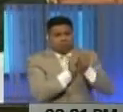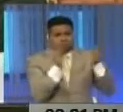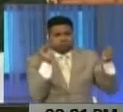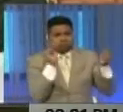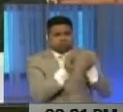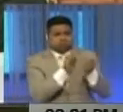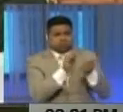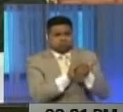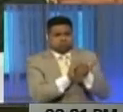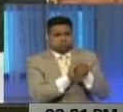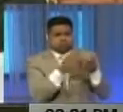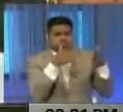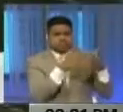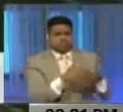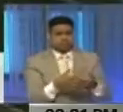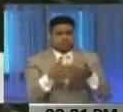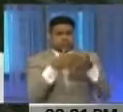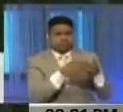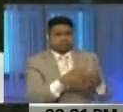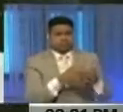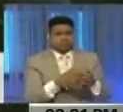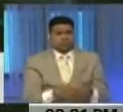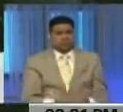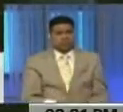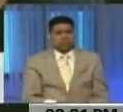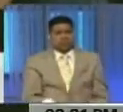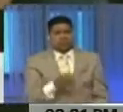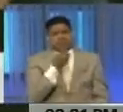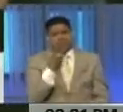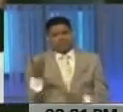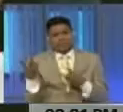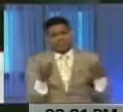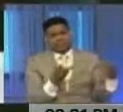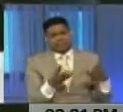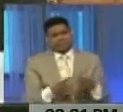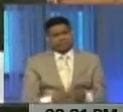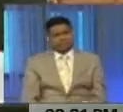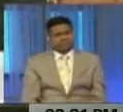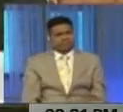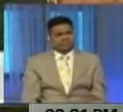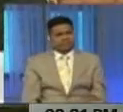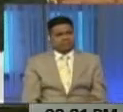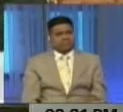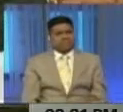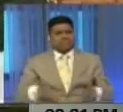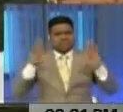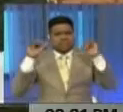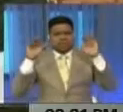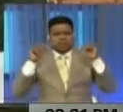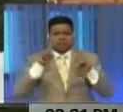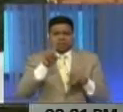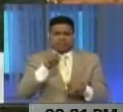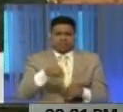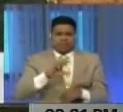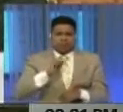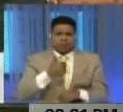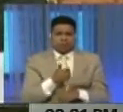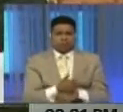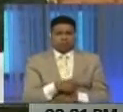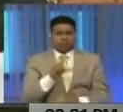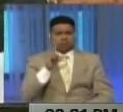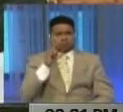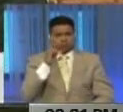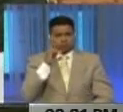de Norteamérica, Joseph Britol. Bienvenido. Quiero saludar también al señor José